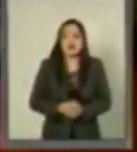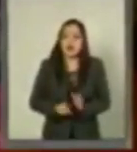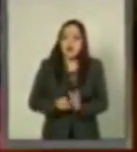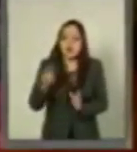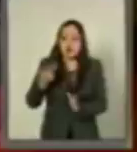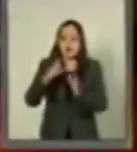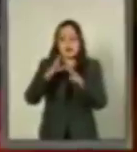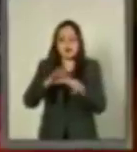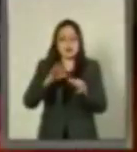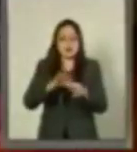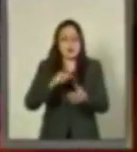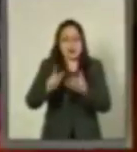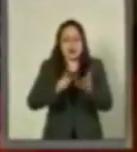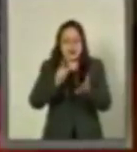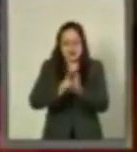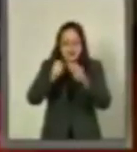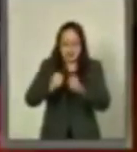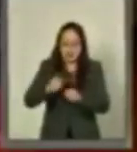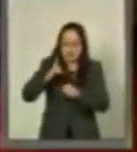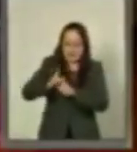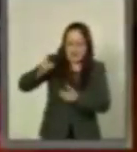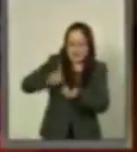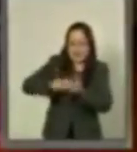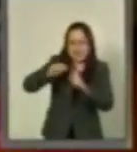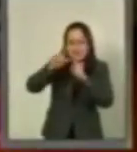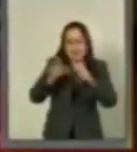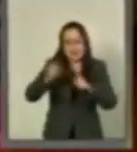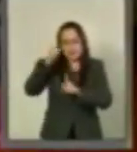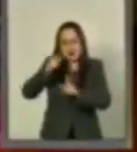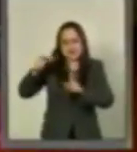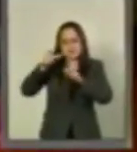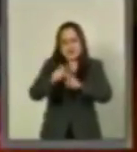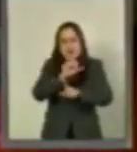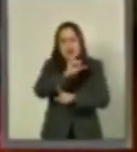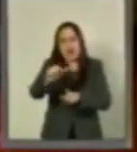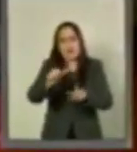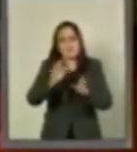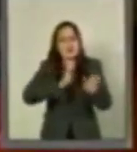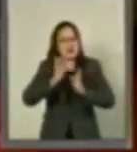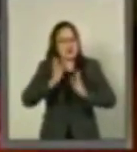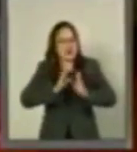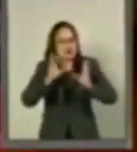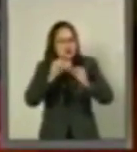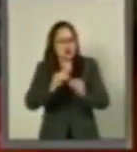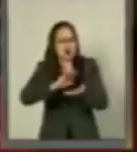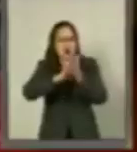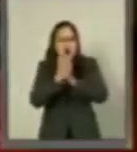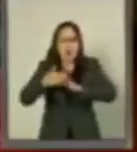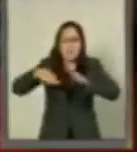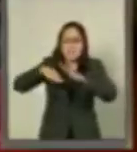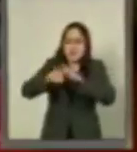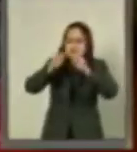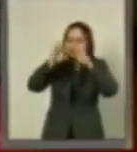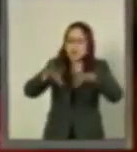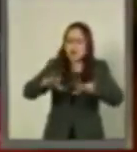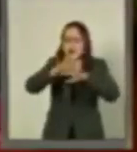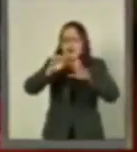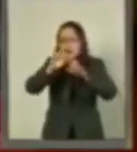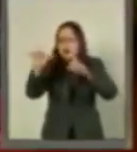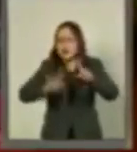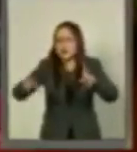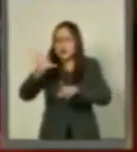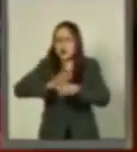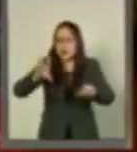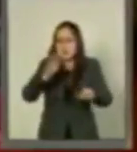Reitero, la ley de seguridad interior no es para proteger a los militares o para militarizar, como usted lo señaló,